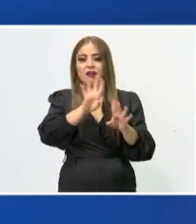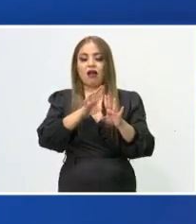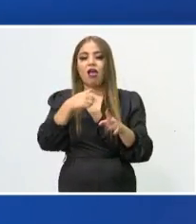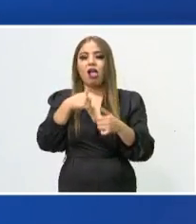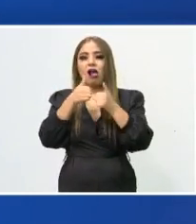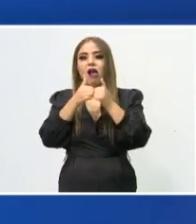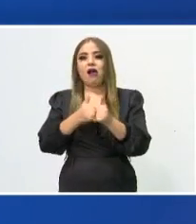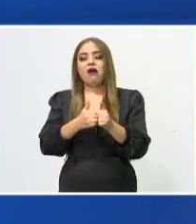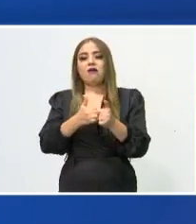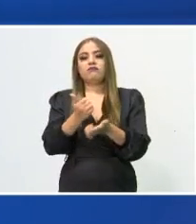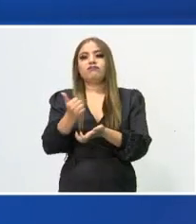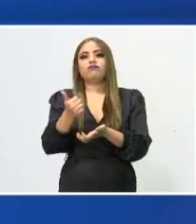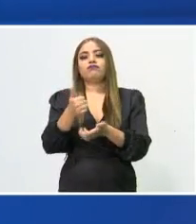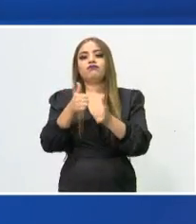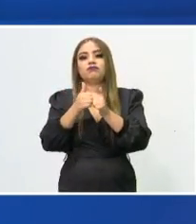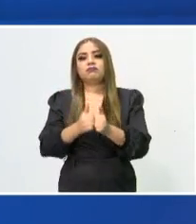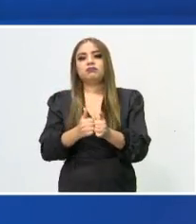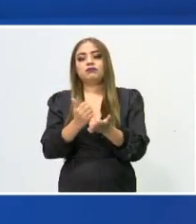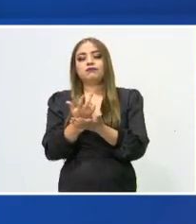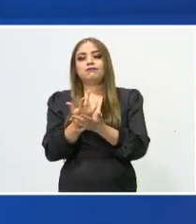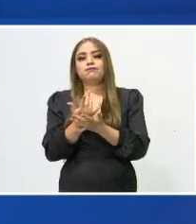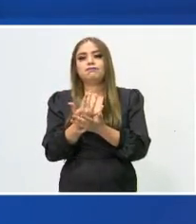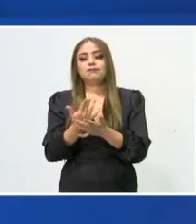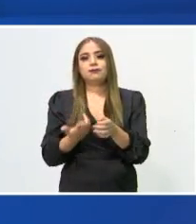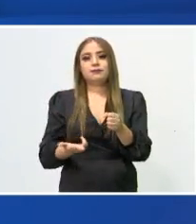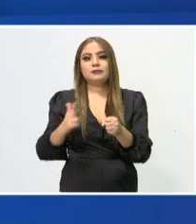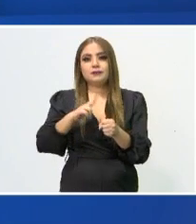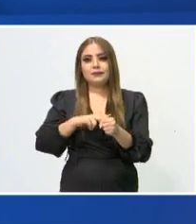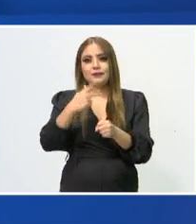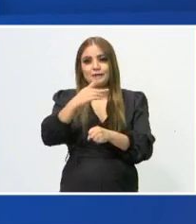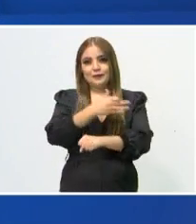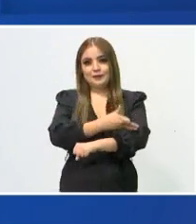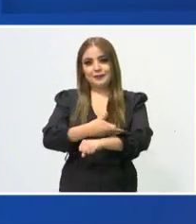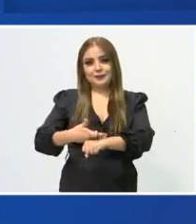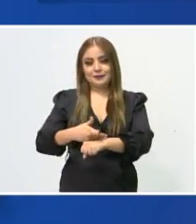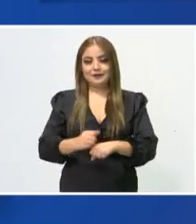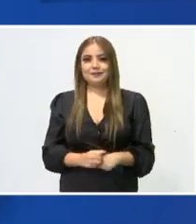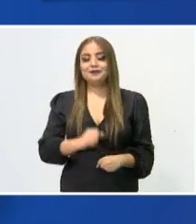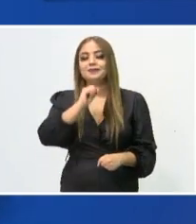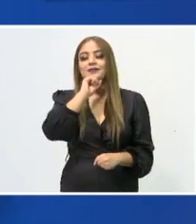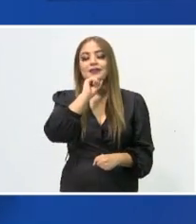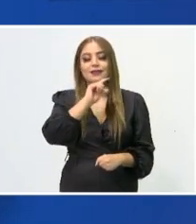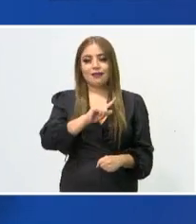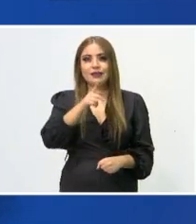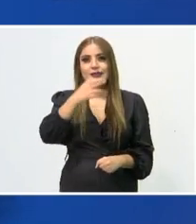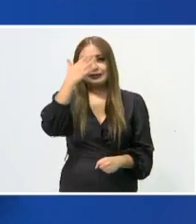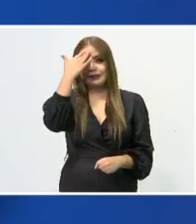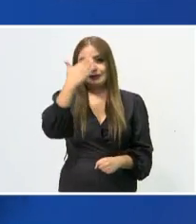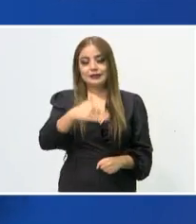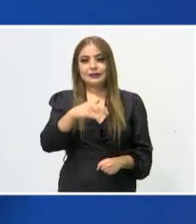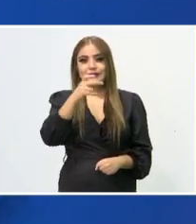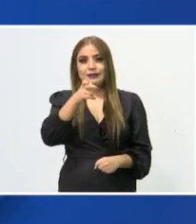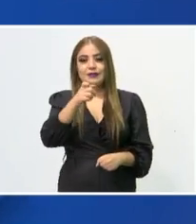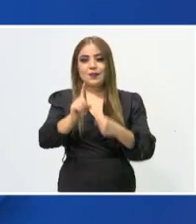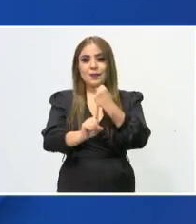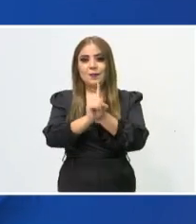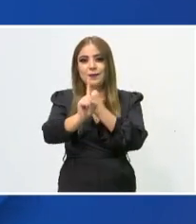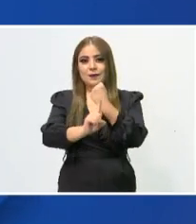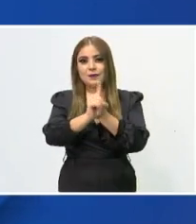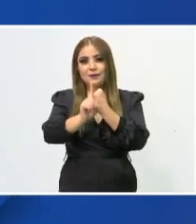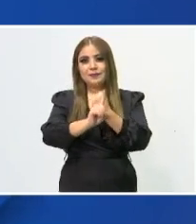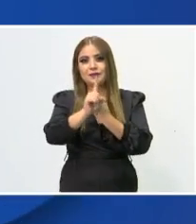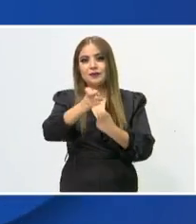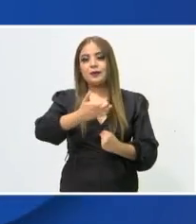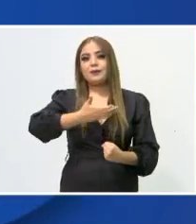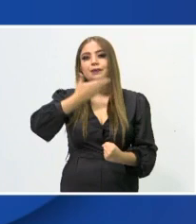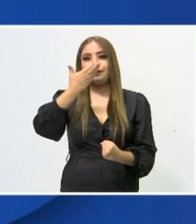las consultas para los pacientes y sus familiares. Además, aseguran que esta problemática es